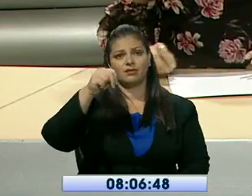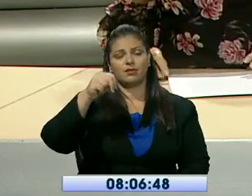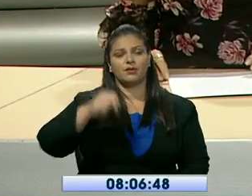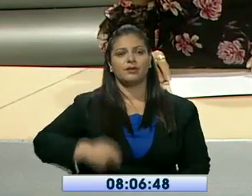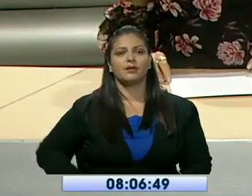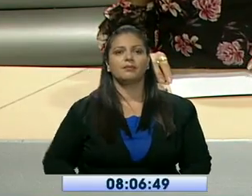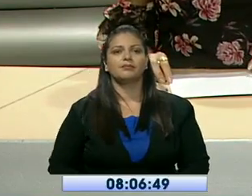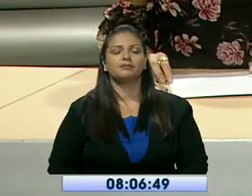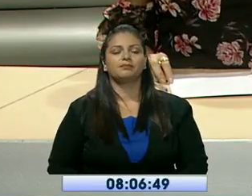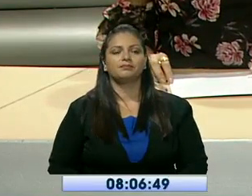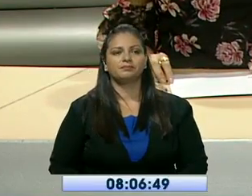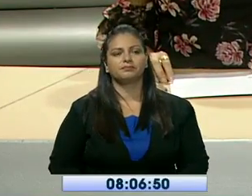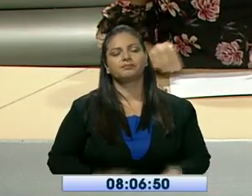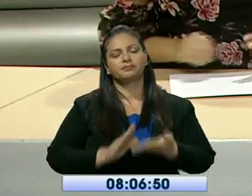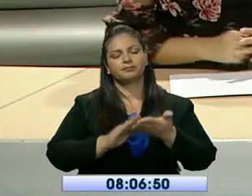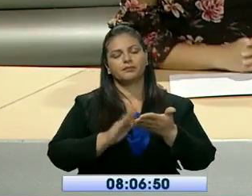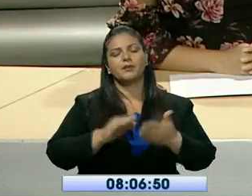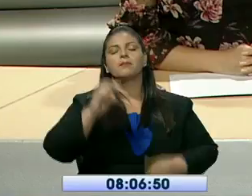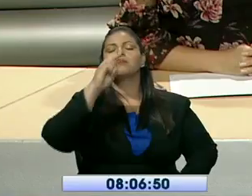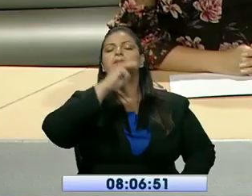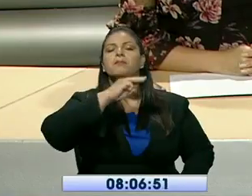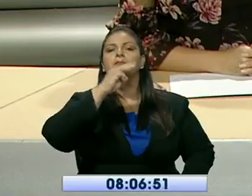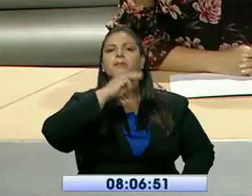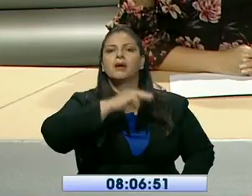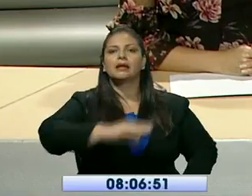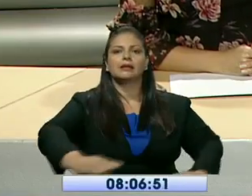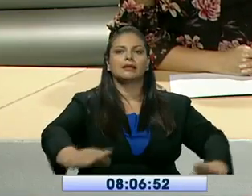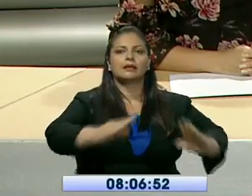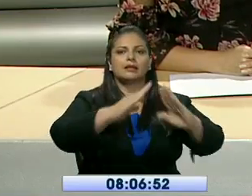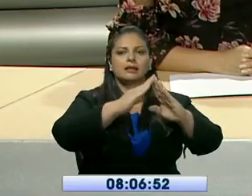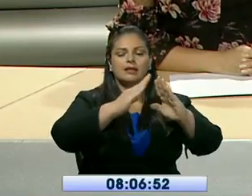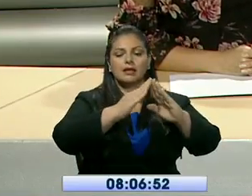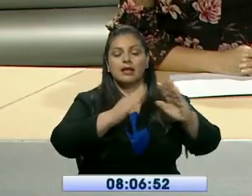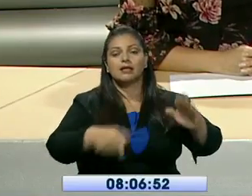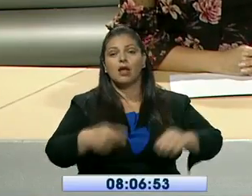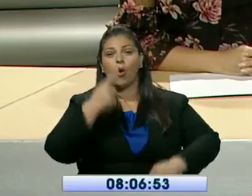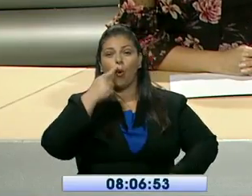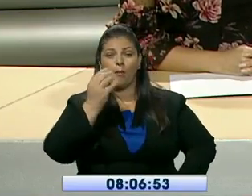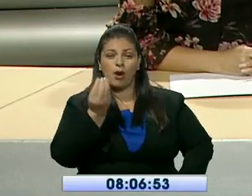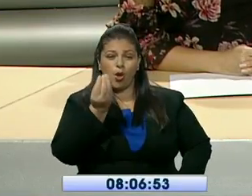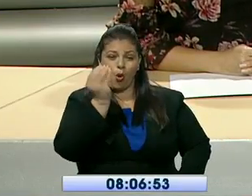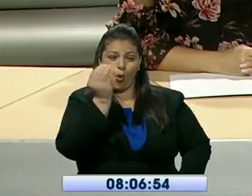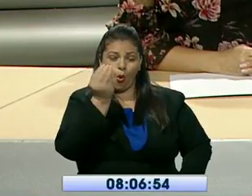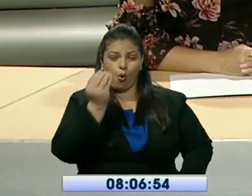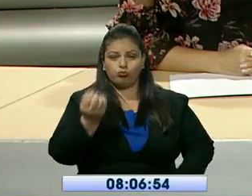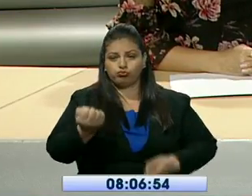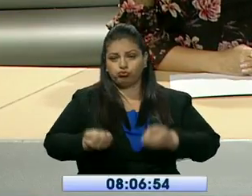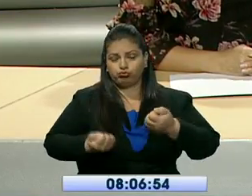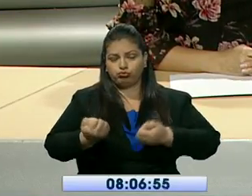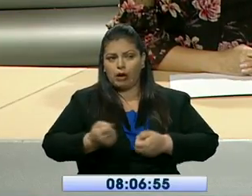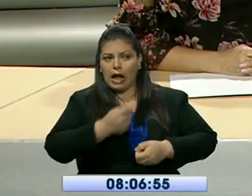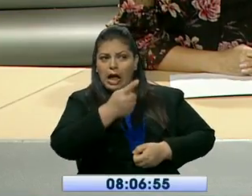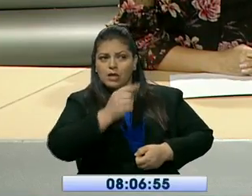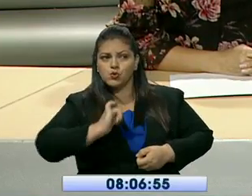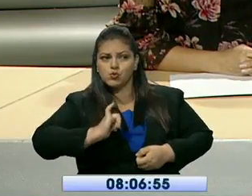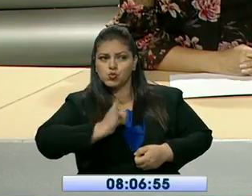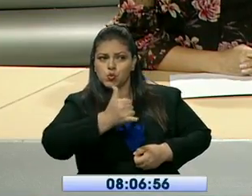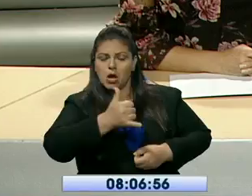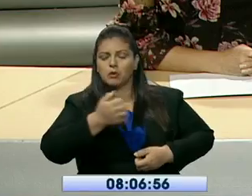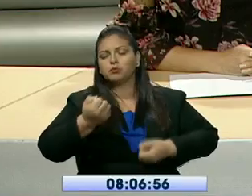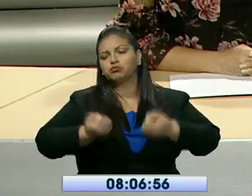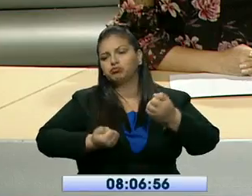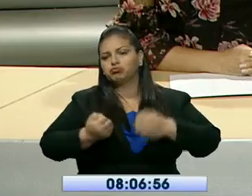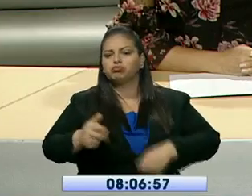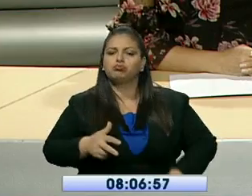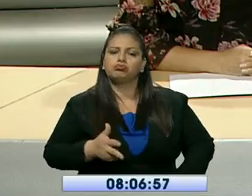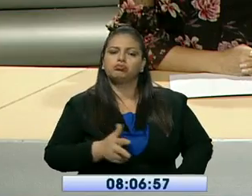sus suegros en Manta, provincia de Manabí. Según la policía, el móvil del crimen habría sido una venganza de índole sentimental.